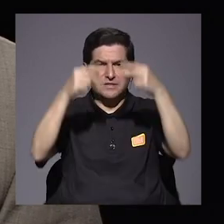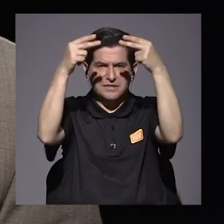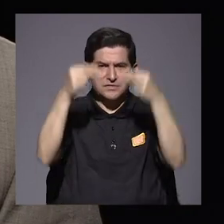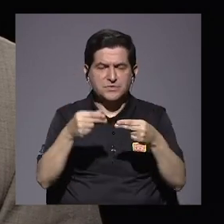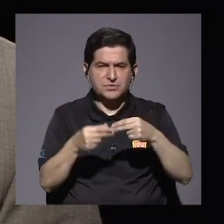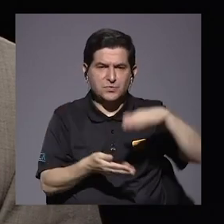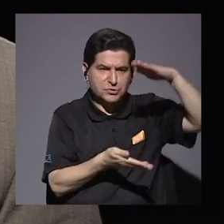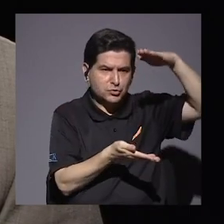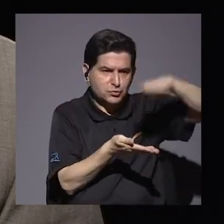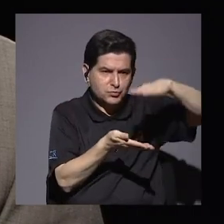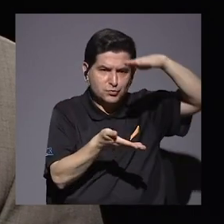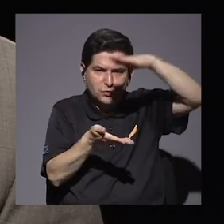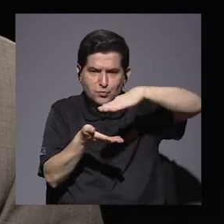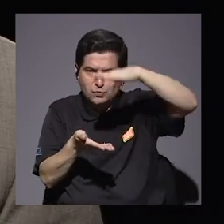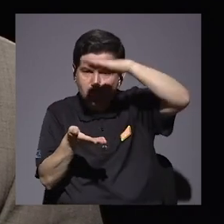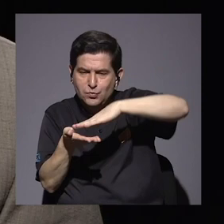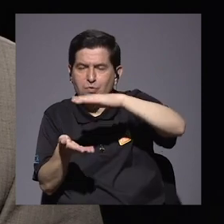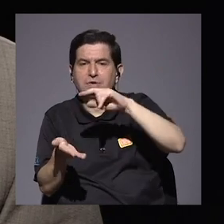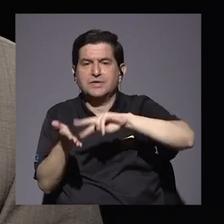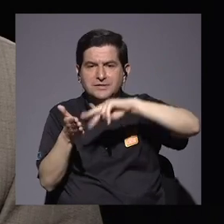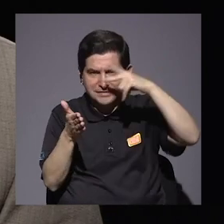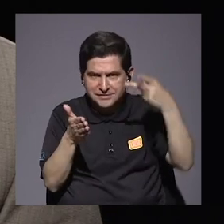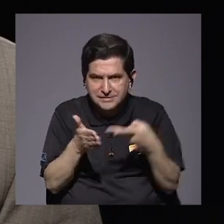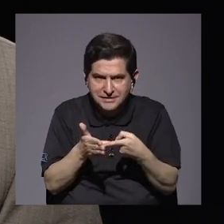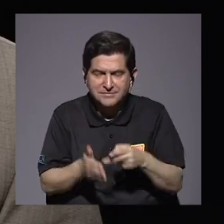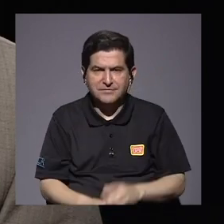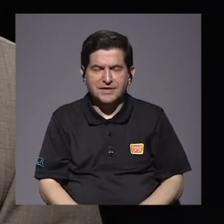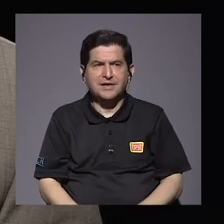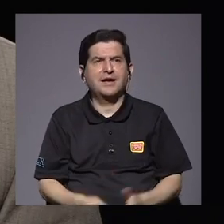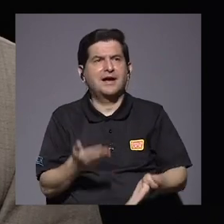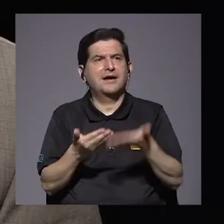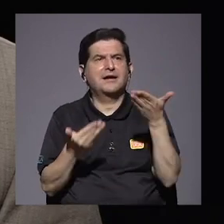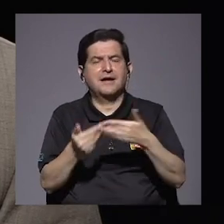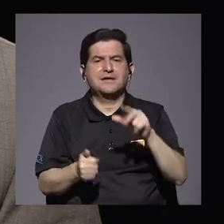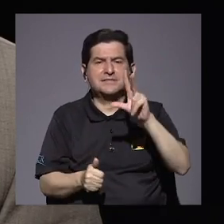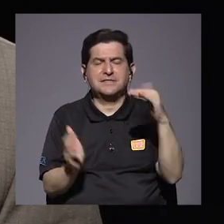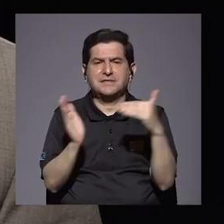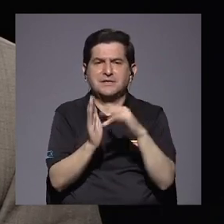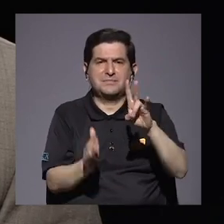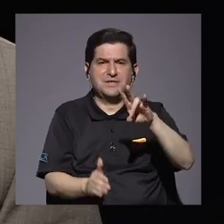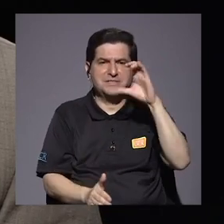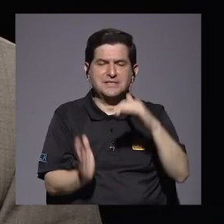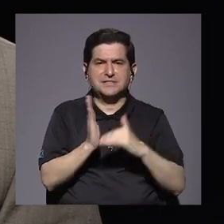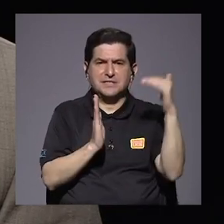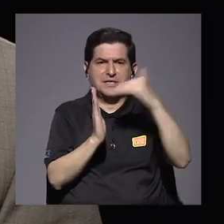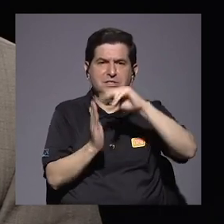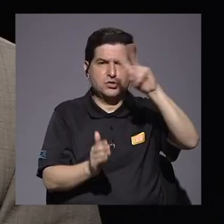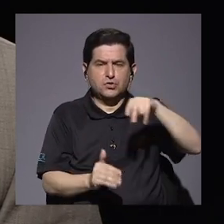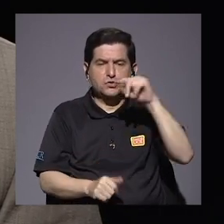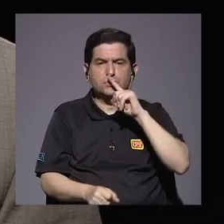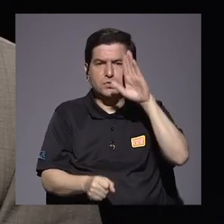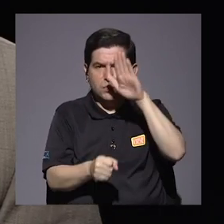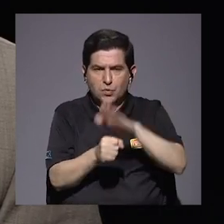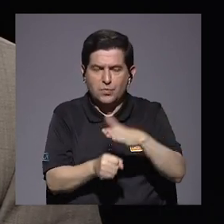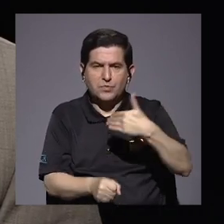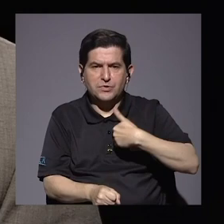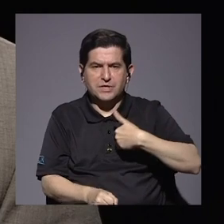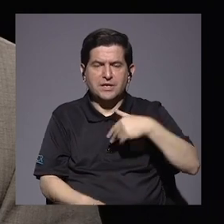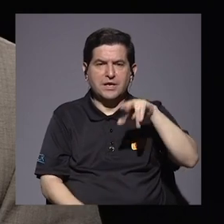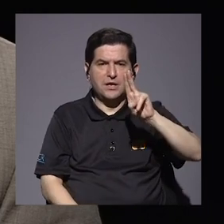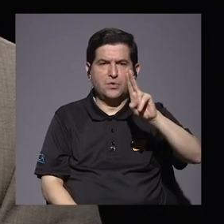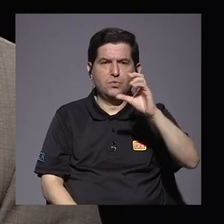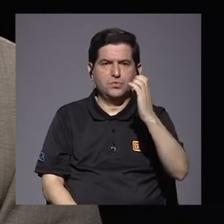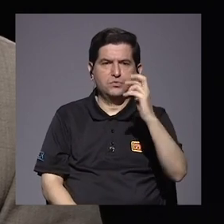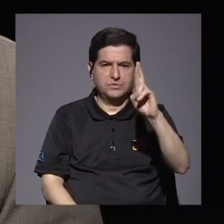partidas presupuestarias que nos llevan a generar un monto cercano a los 3.700 millones de colones, que fue el compromiso de la